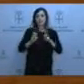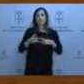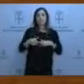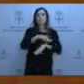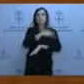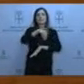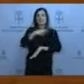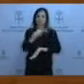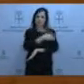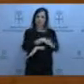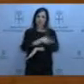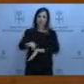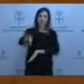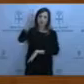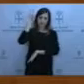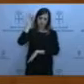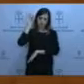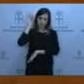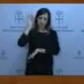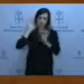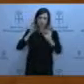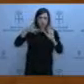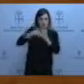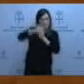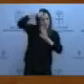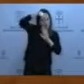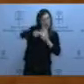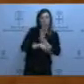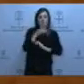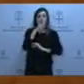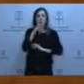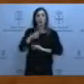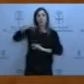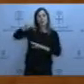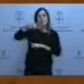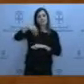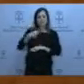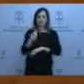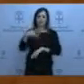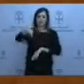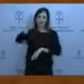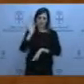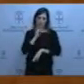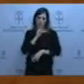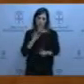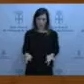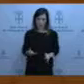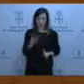que es la norma por la cual se elige al presidente del Gobierno en Asturias, guste más o guste menos.